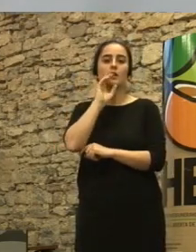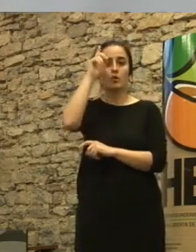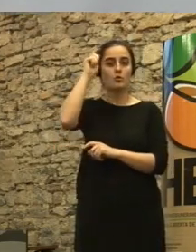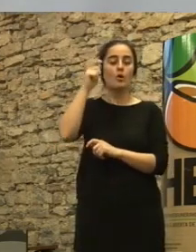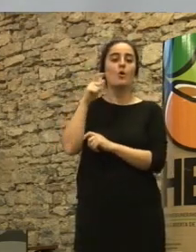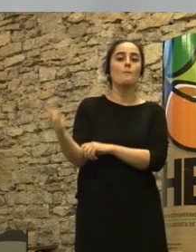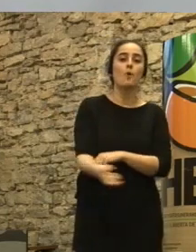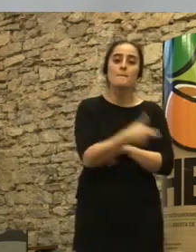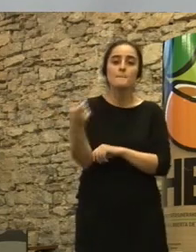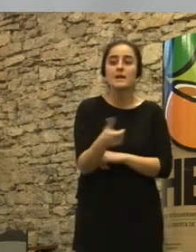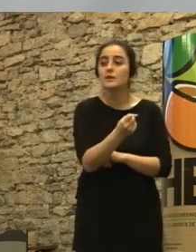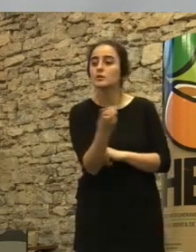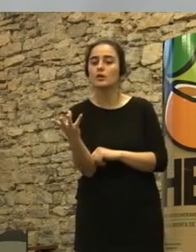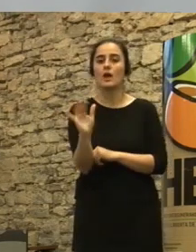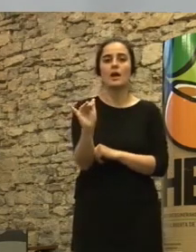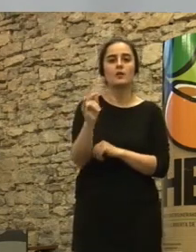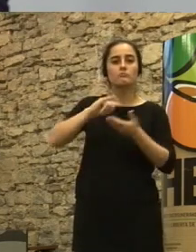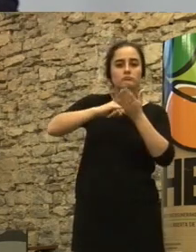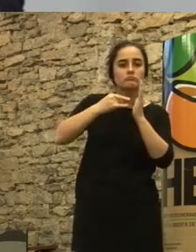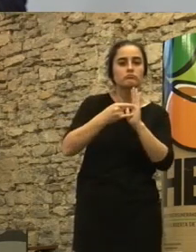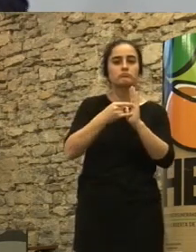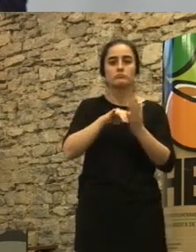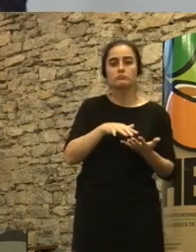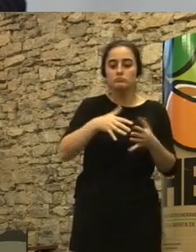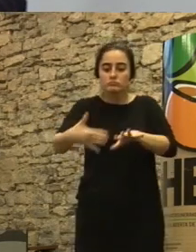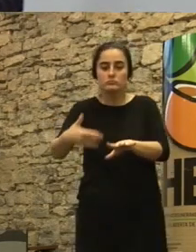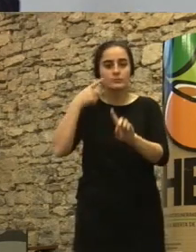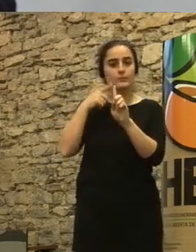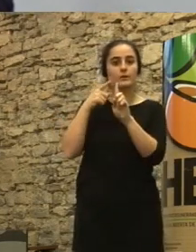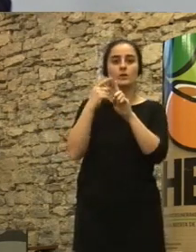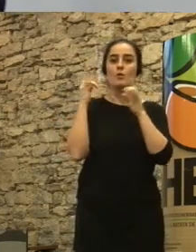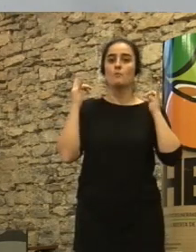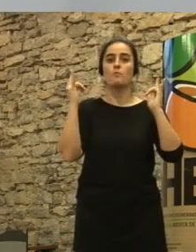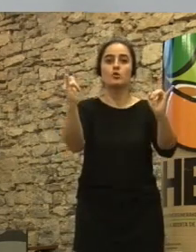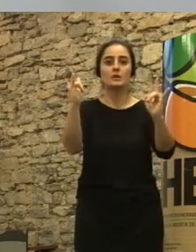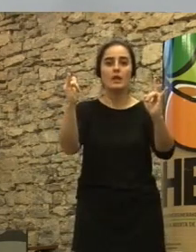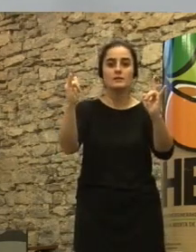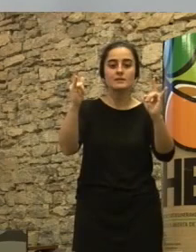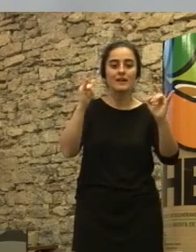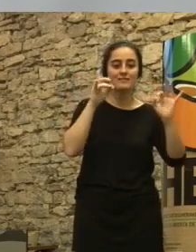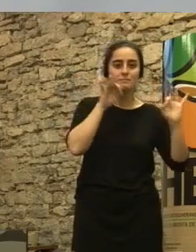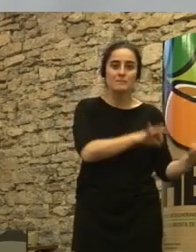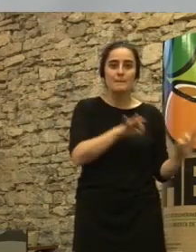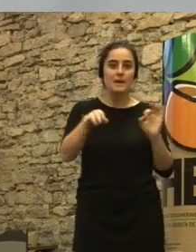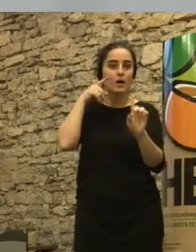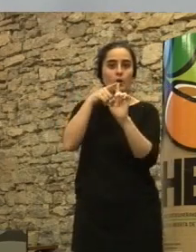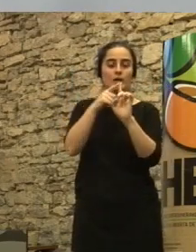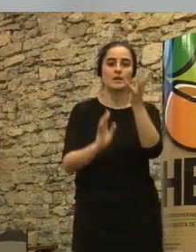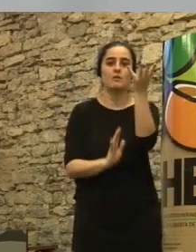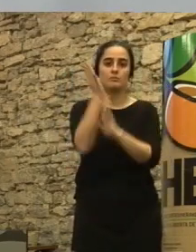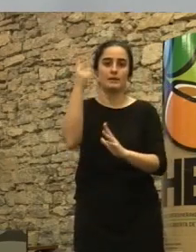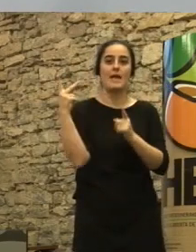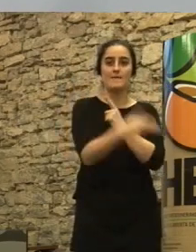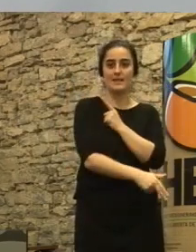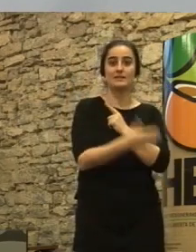bomberos, tiene una serie de, digamos, metodologías aplicadas para tratar el bosque de manera que el incendio no sucede. Y si